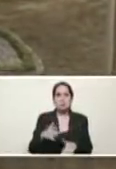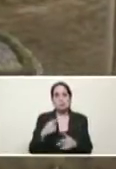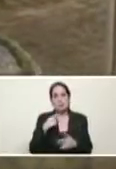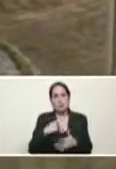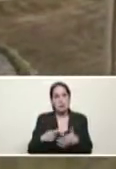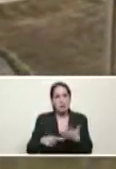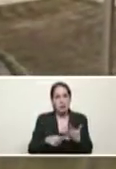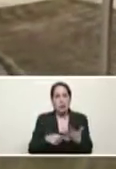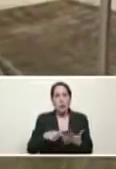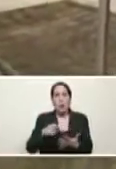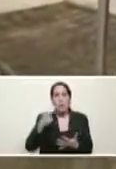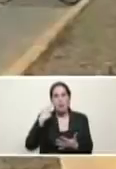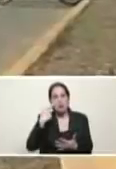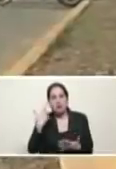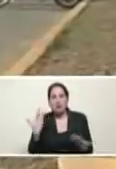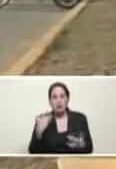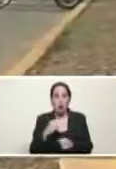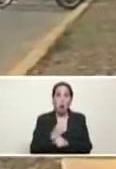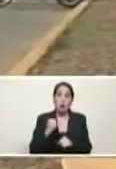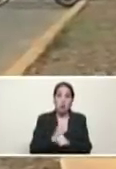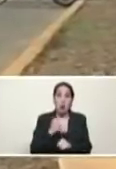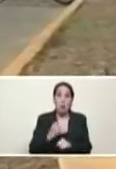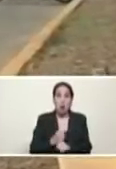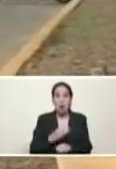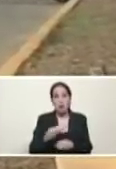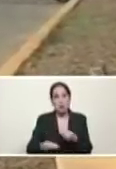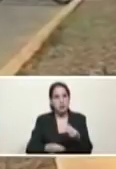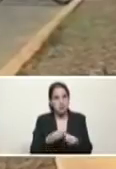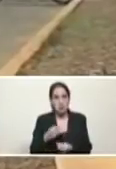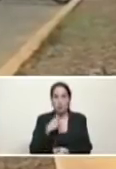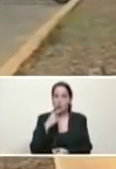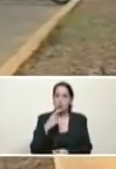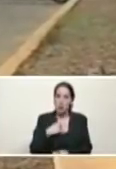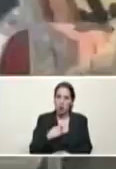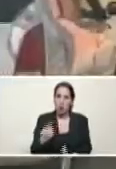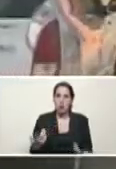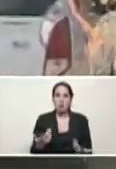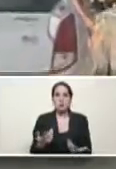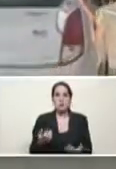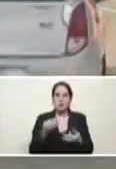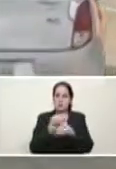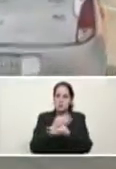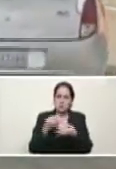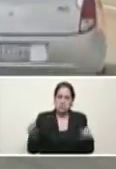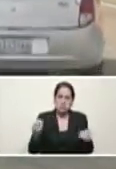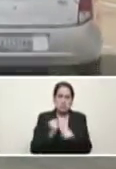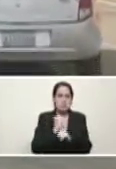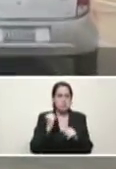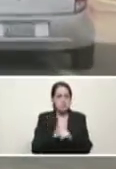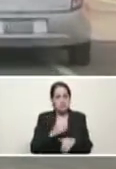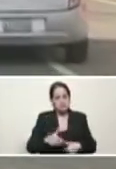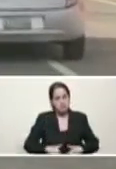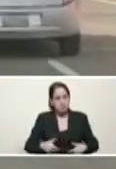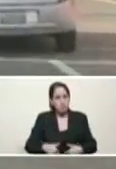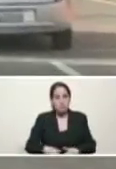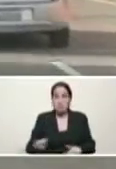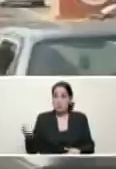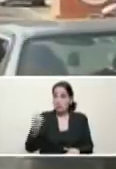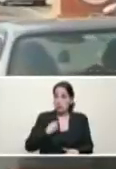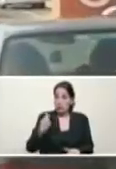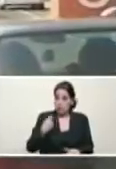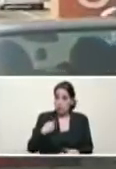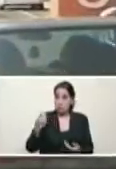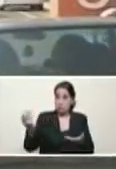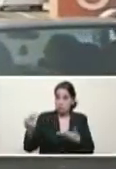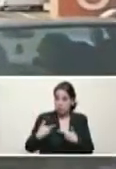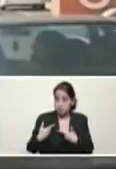pendientes siempre de estos trabajos. Bueno, hicimos lo que usted nos dijo, con eficiencia, con eficacia y con los recursos que usted nos dio, ciudadano